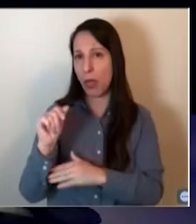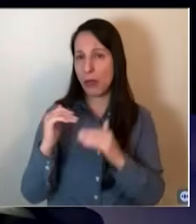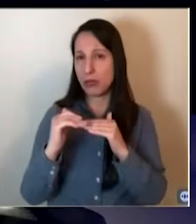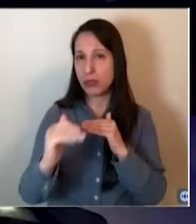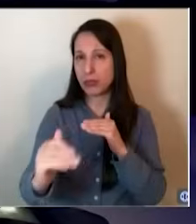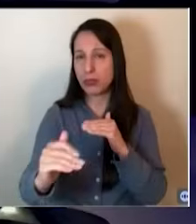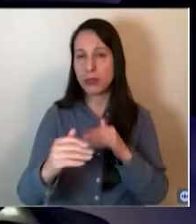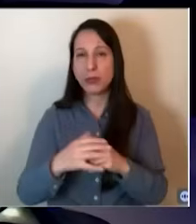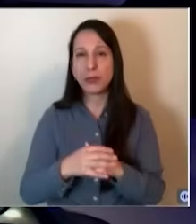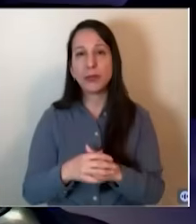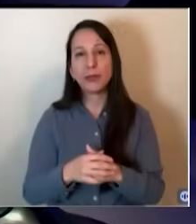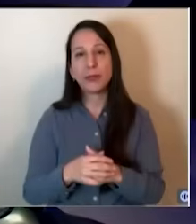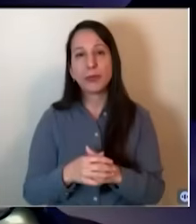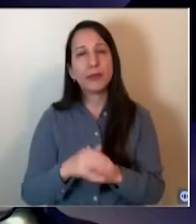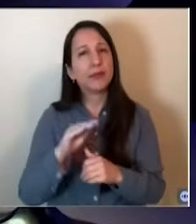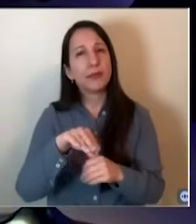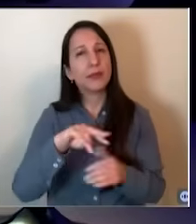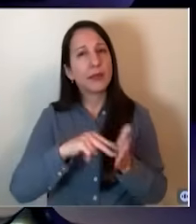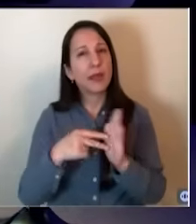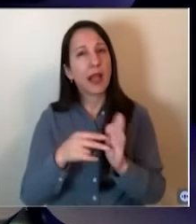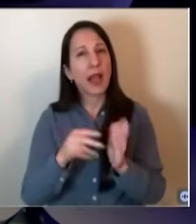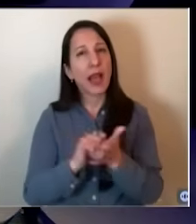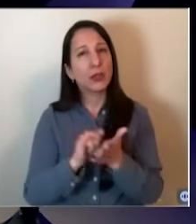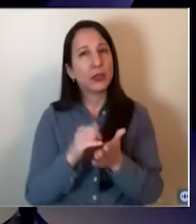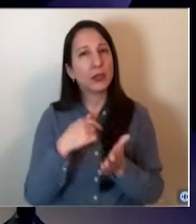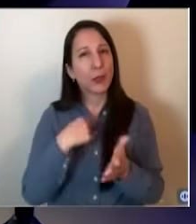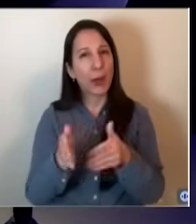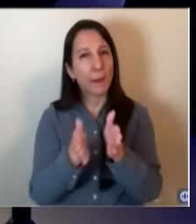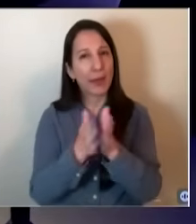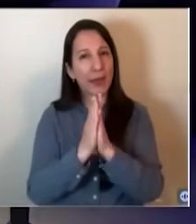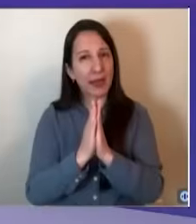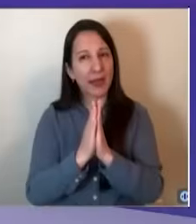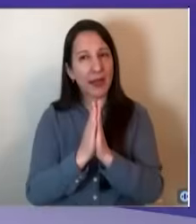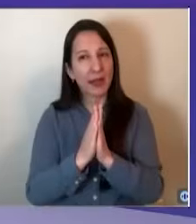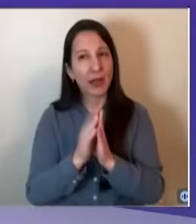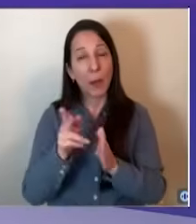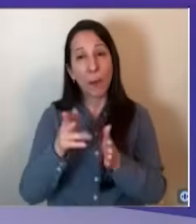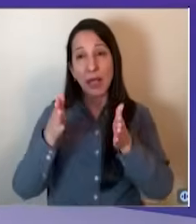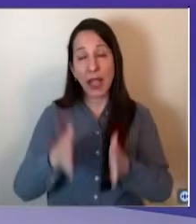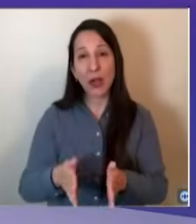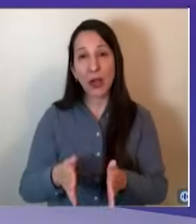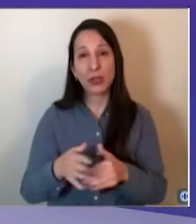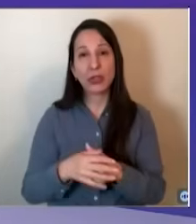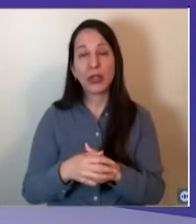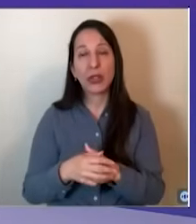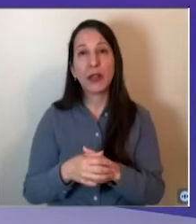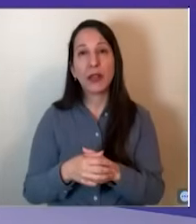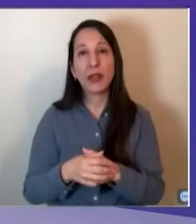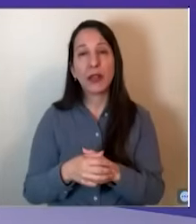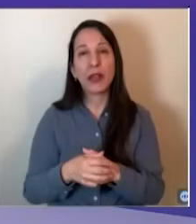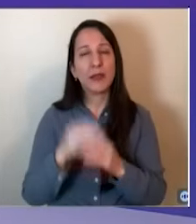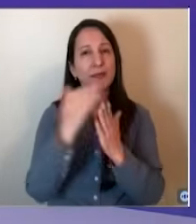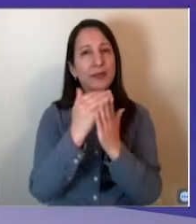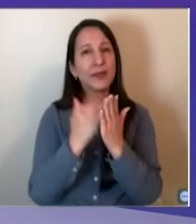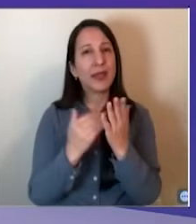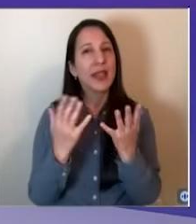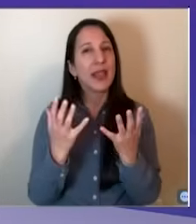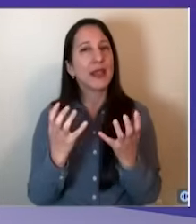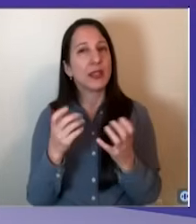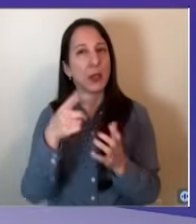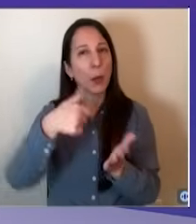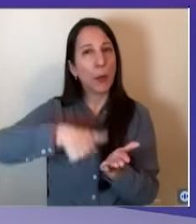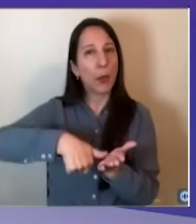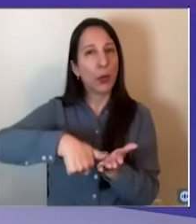Perdón, don Mario, que en cuanto a eso, yo le voy a pedir a los compañeros sí, podemos ir viendo la de pantalla. intención de voto